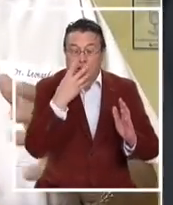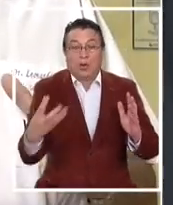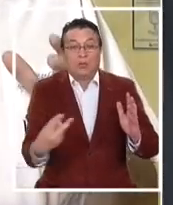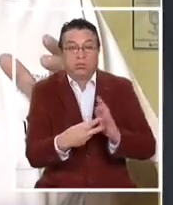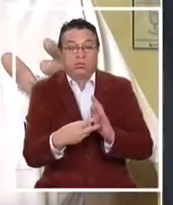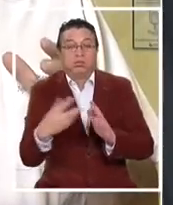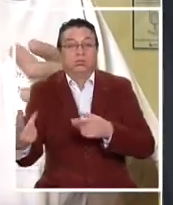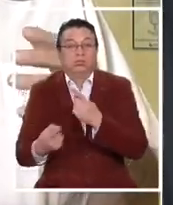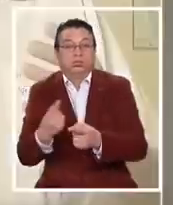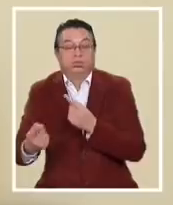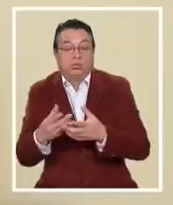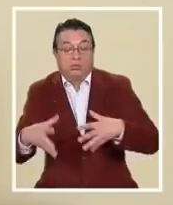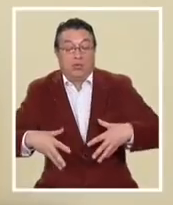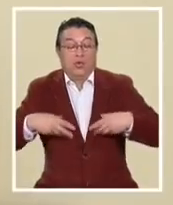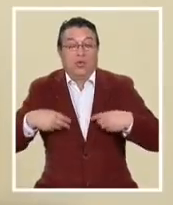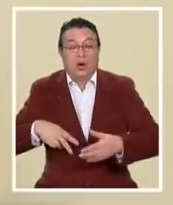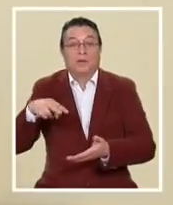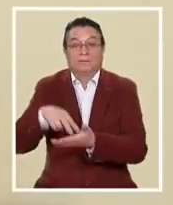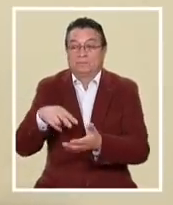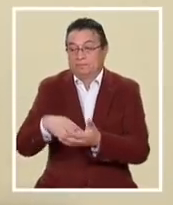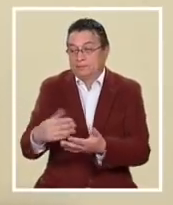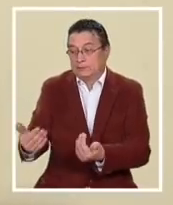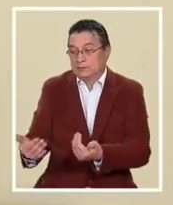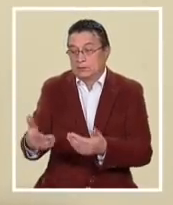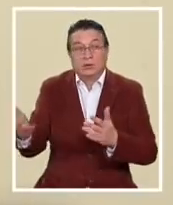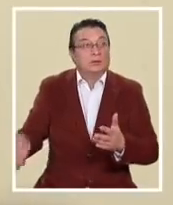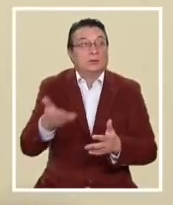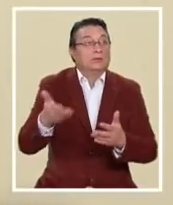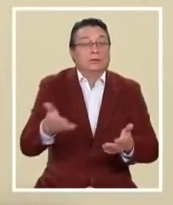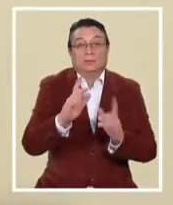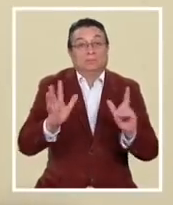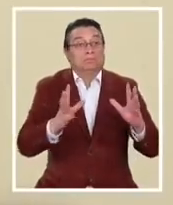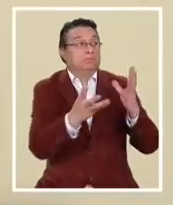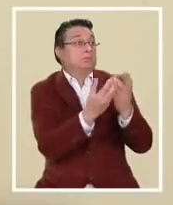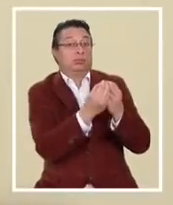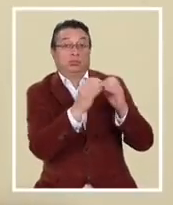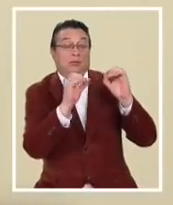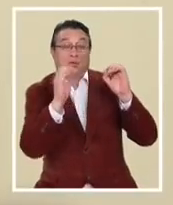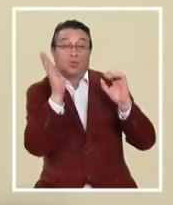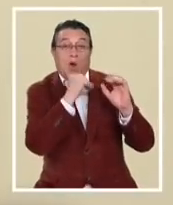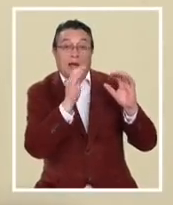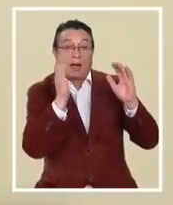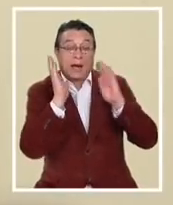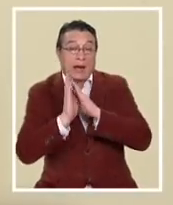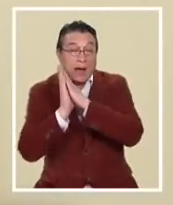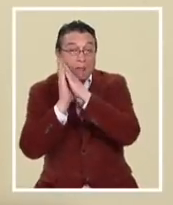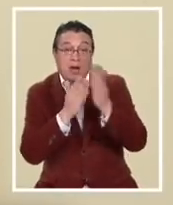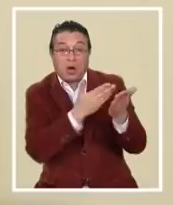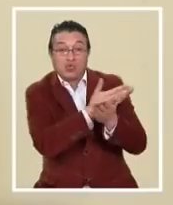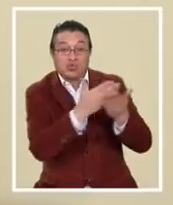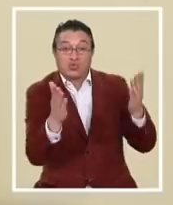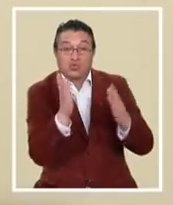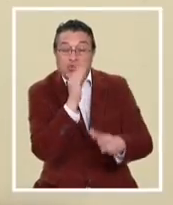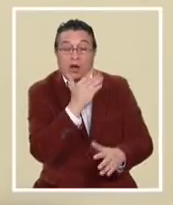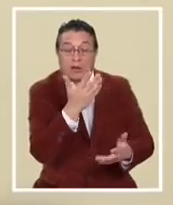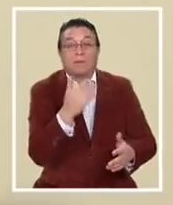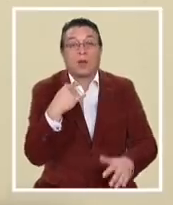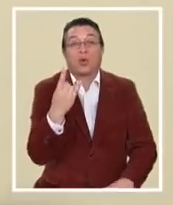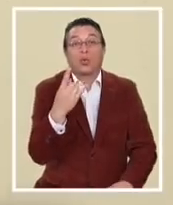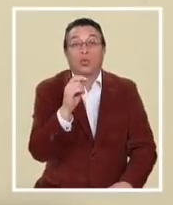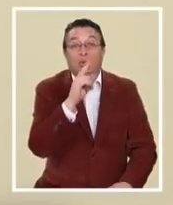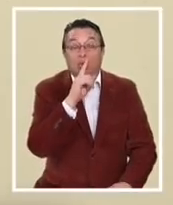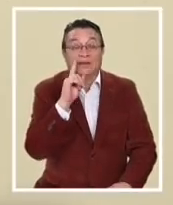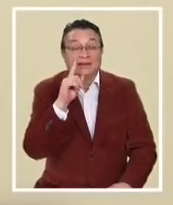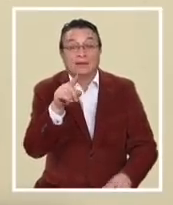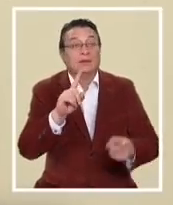y esperar, muy angustiados, que pudiéramos subirlo lo antes posible a una cama que providencialmente se pudo generar en la UTI